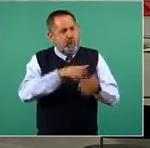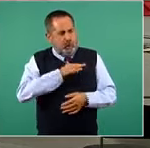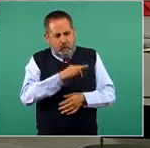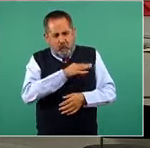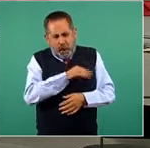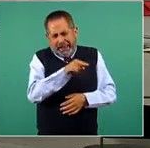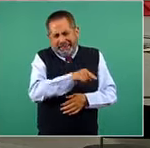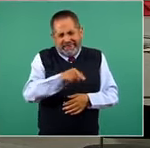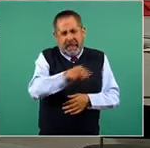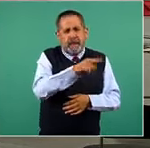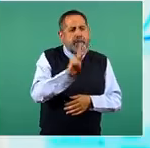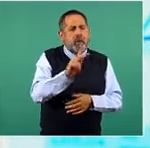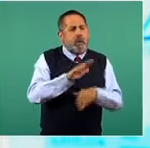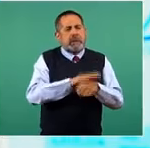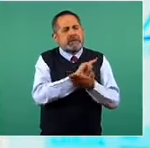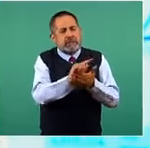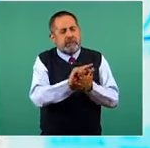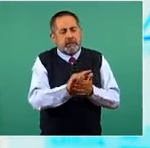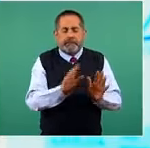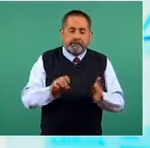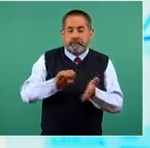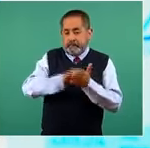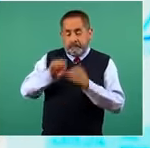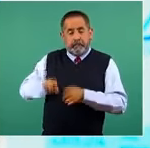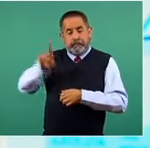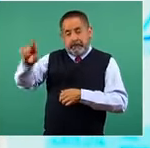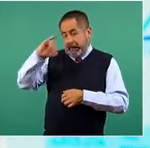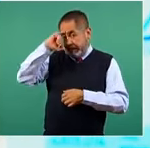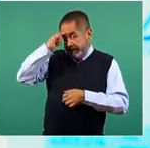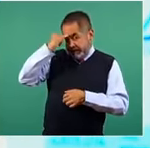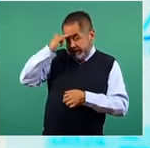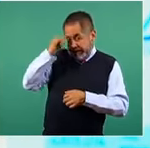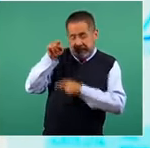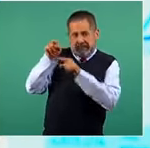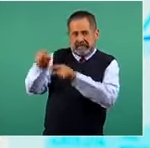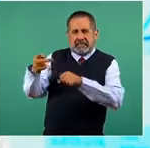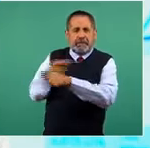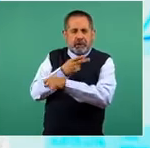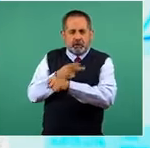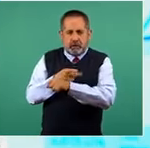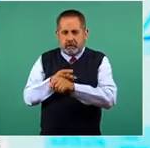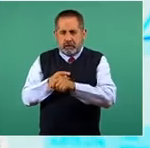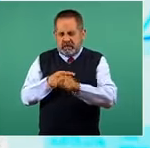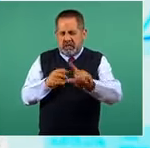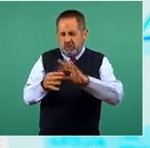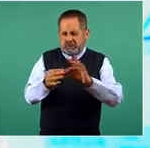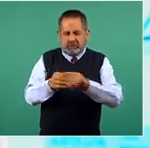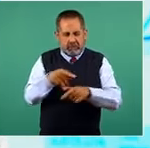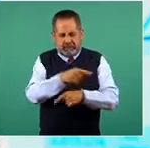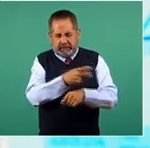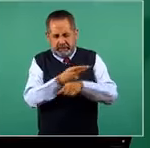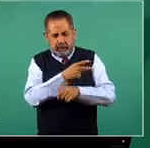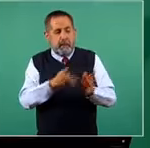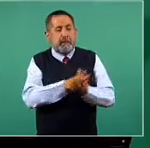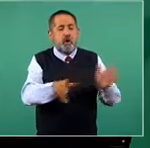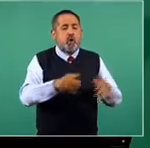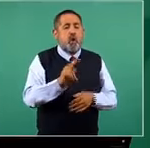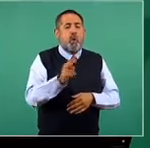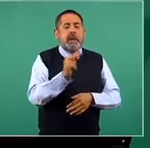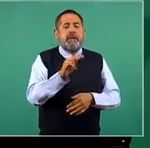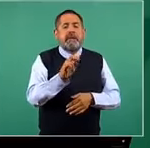ciudades. Termino con el caso de India, para referirme después a este caso que se mencionó en el periódico Universal en